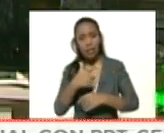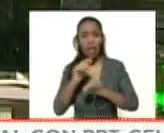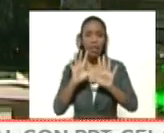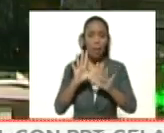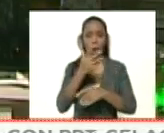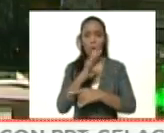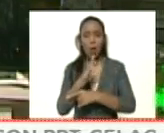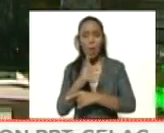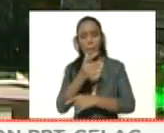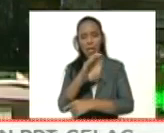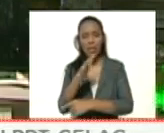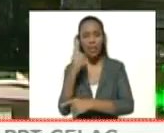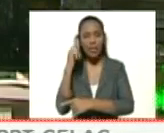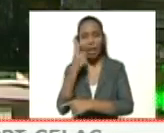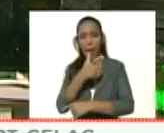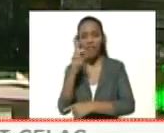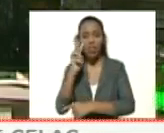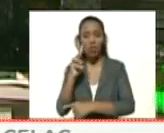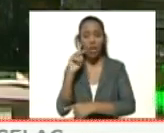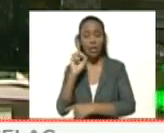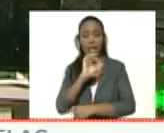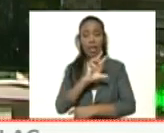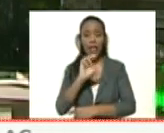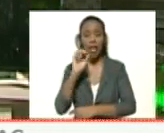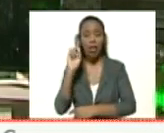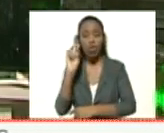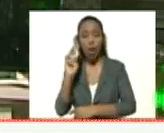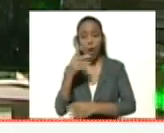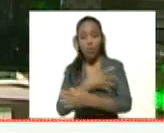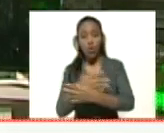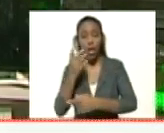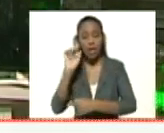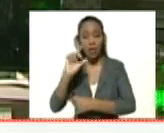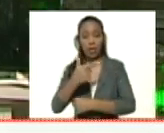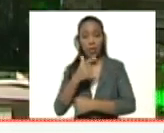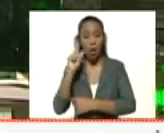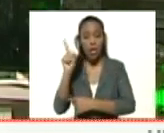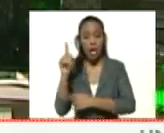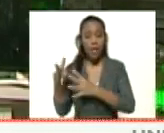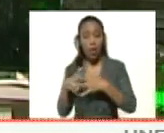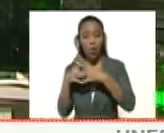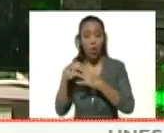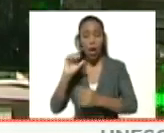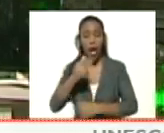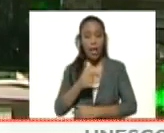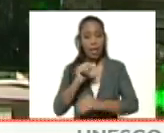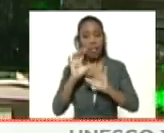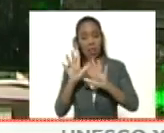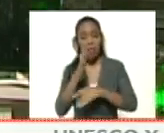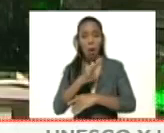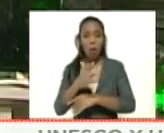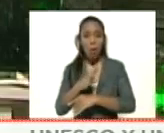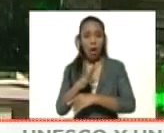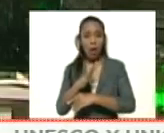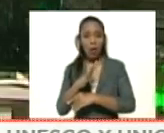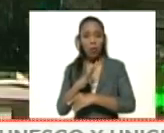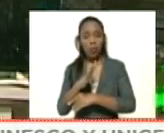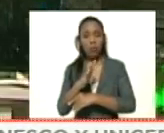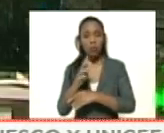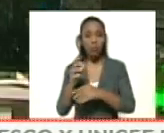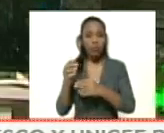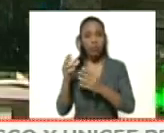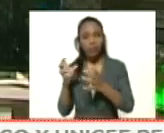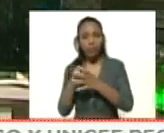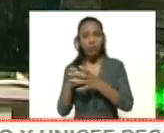habitantes parecido al de Venezuela, 32 millones. Y dividimos el número de casos en Estados Unidos entre 10 y da más o menos la